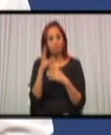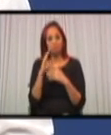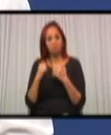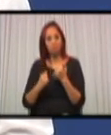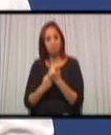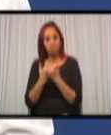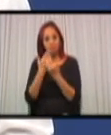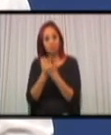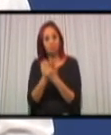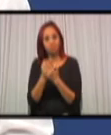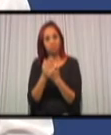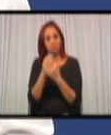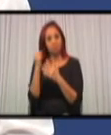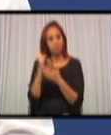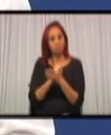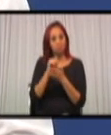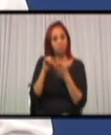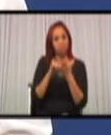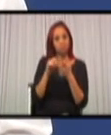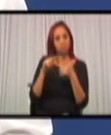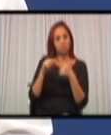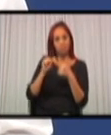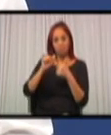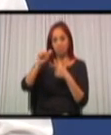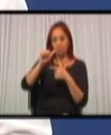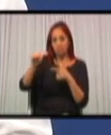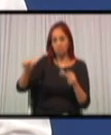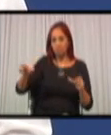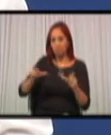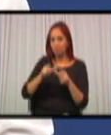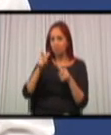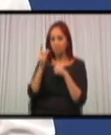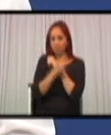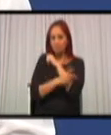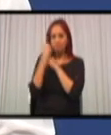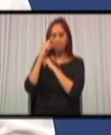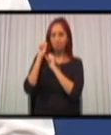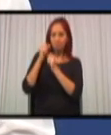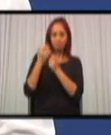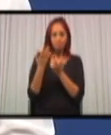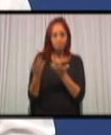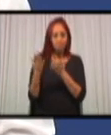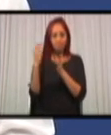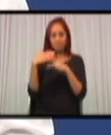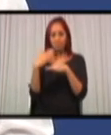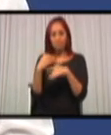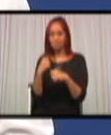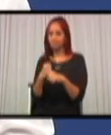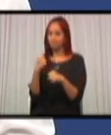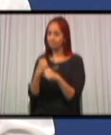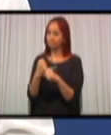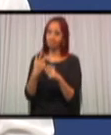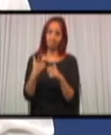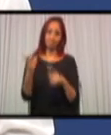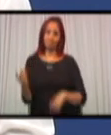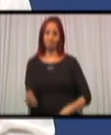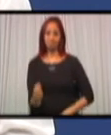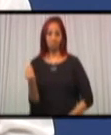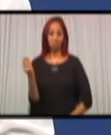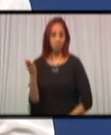a San José, a La Juela y a otras zonas del país para laborar, porque no hay fuentes de trabajo para la juventud.